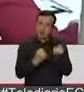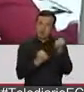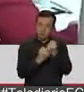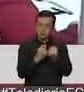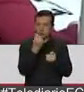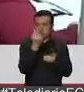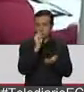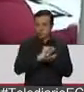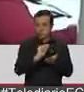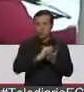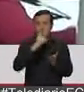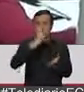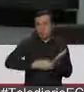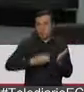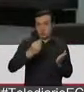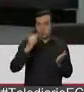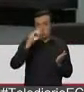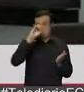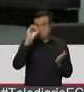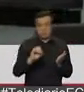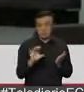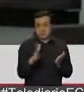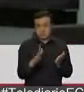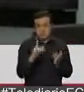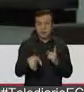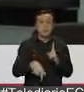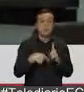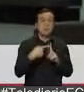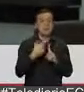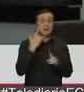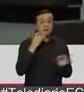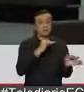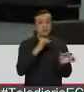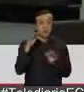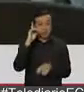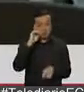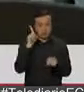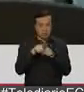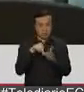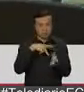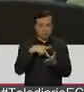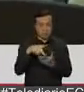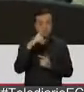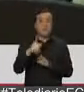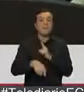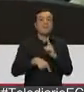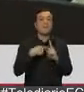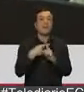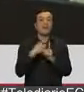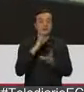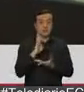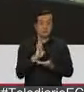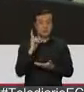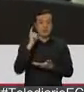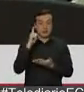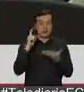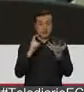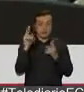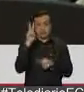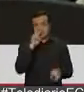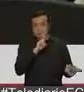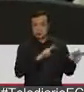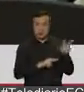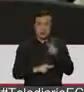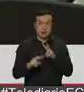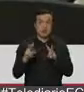de pago sin multas ni intereses e incluso se podrá renovar los acuerdos de pago adicionalmente el ies deberá revisar los costos